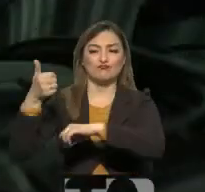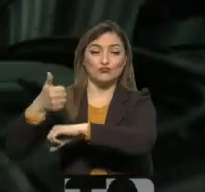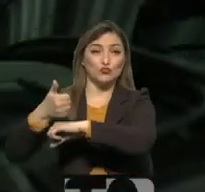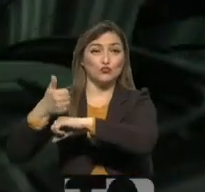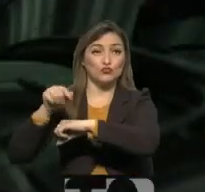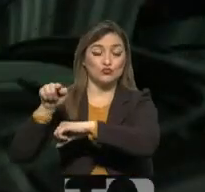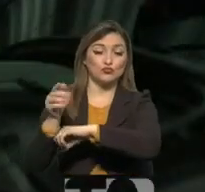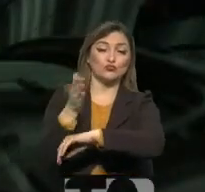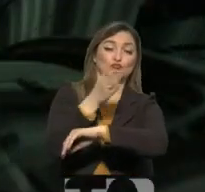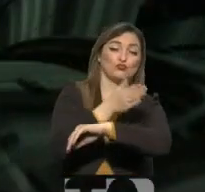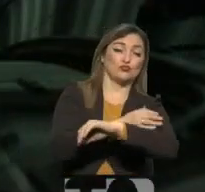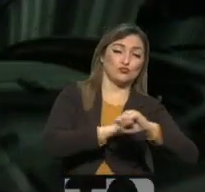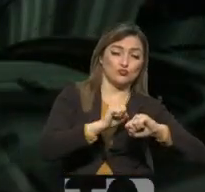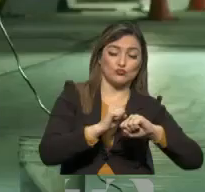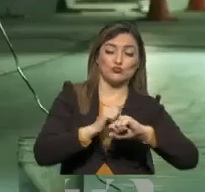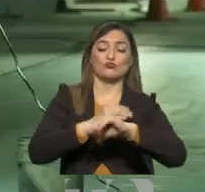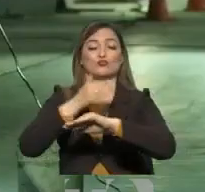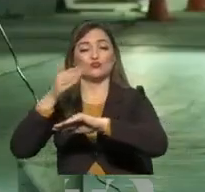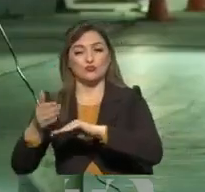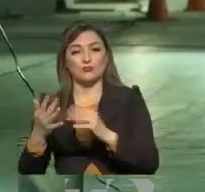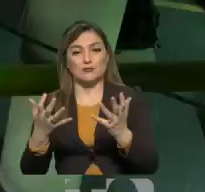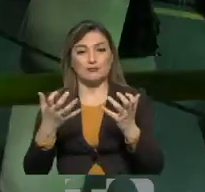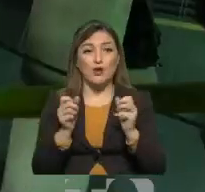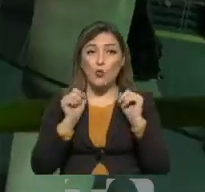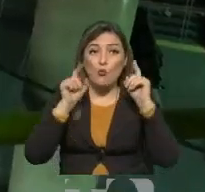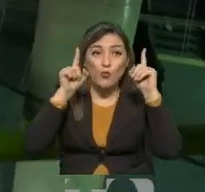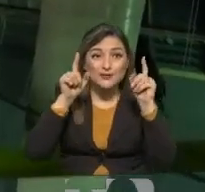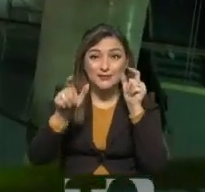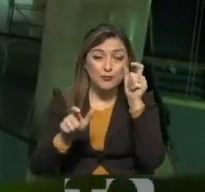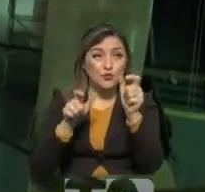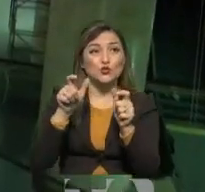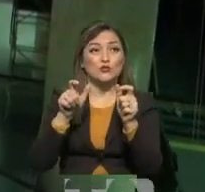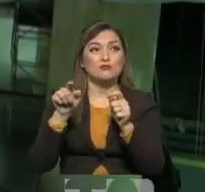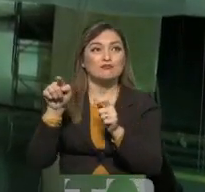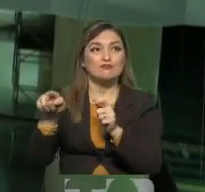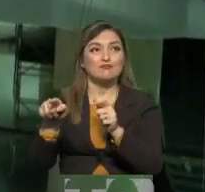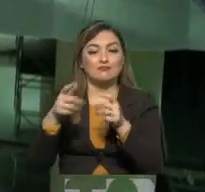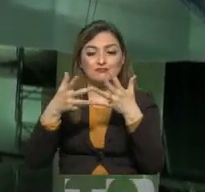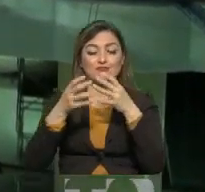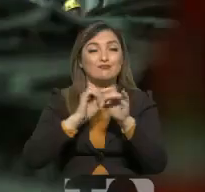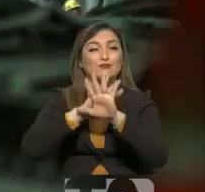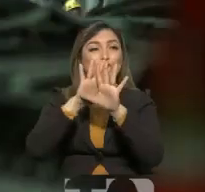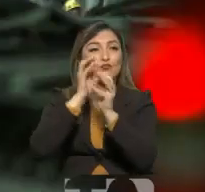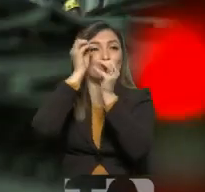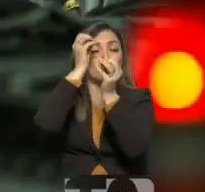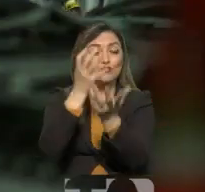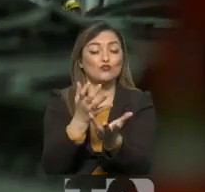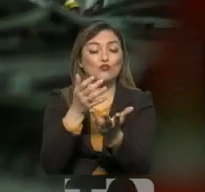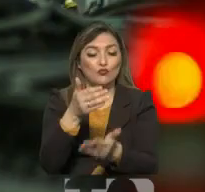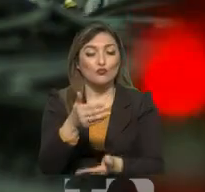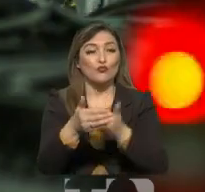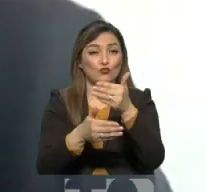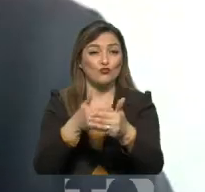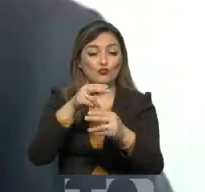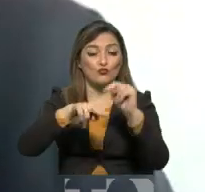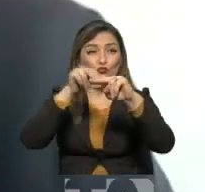de esta y anteriores gestiones, en su afán de impresionar a los ciudadanos, no fueron transparentes en la información sobre los avances de